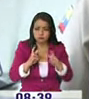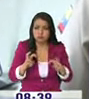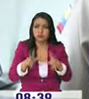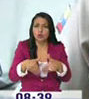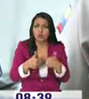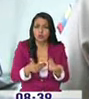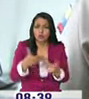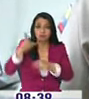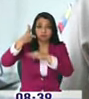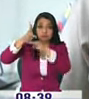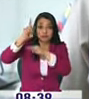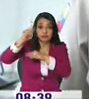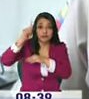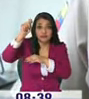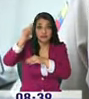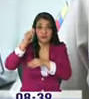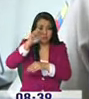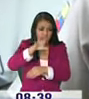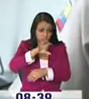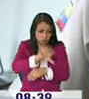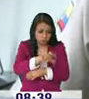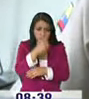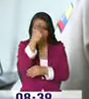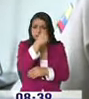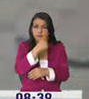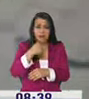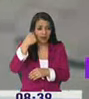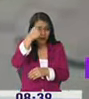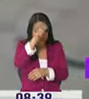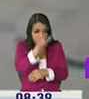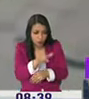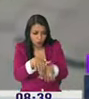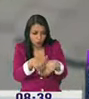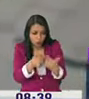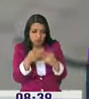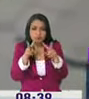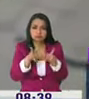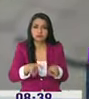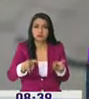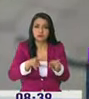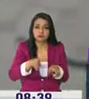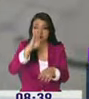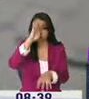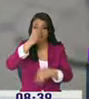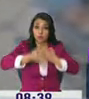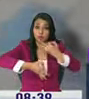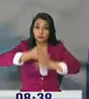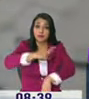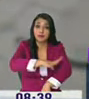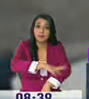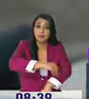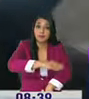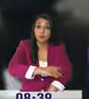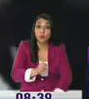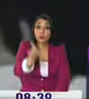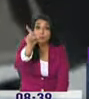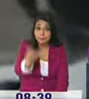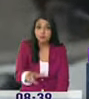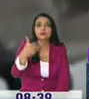con los rasgos morfológicos del ahora detenido. Trabajos de agentes de la PJ de Quevedo permitieron ubicar a uno de los